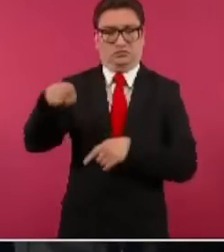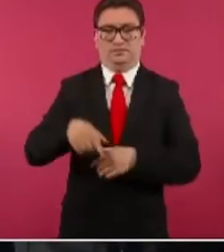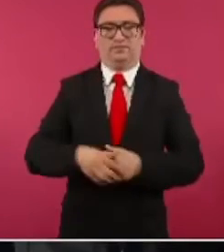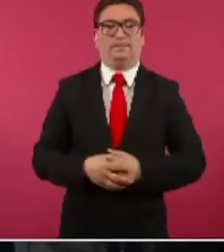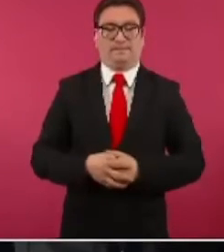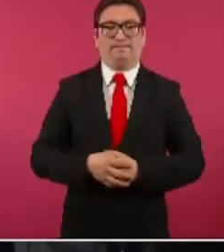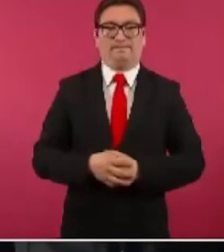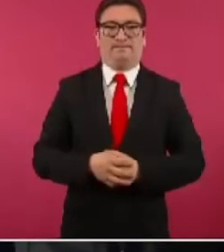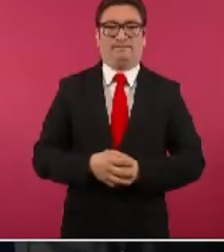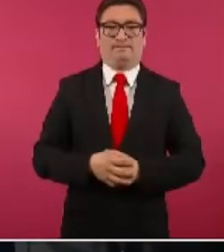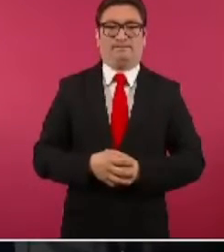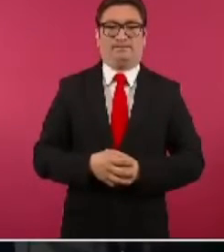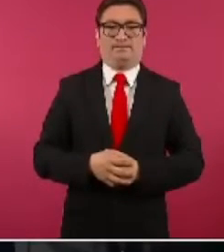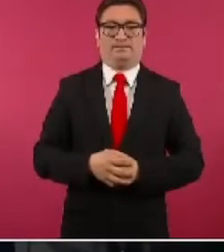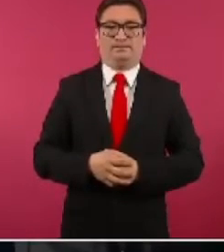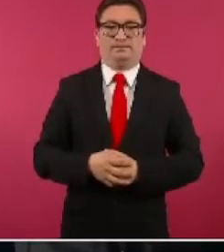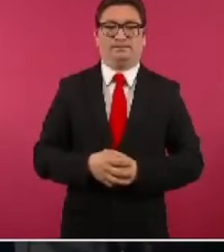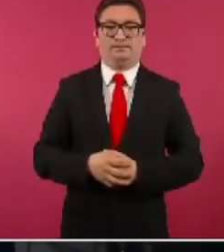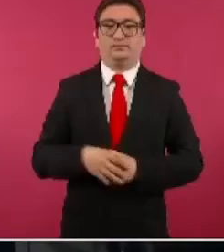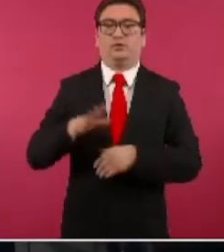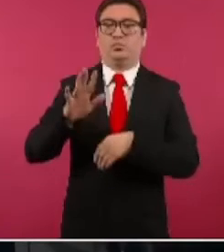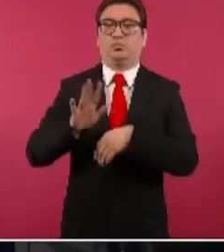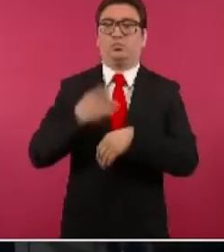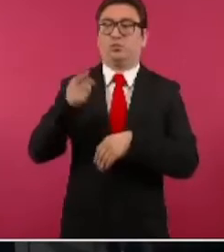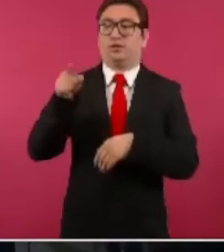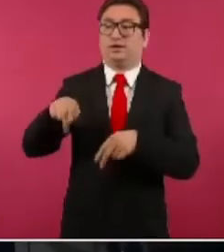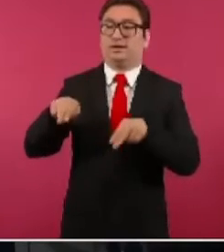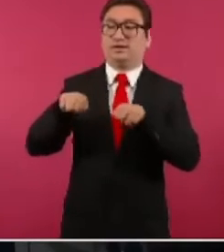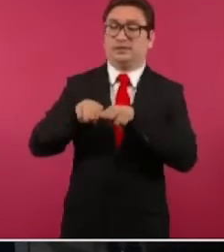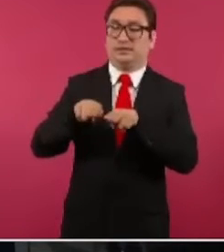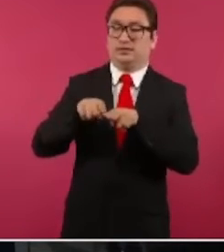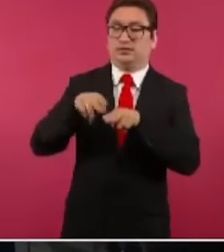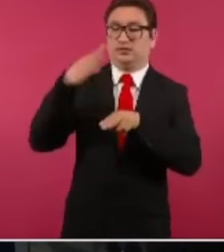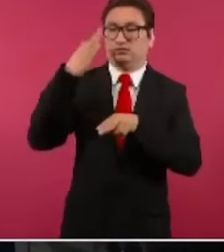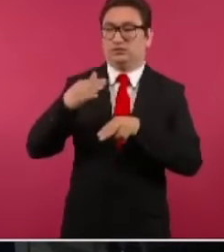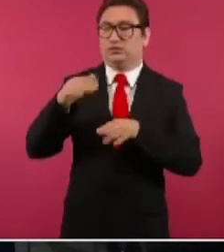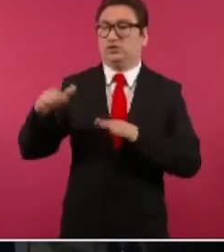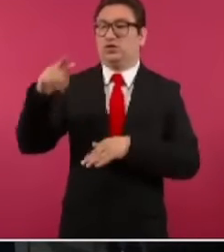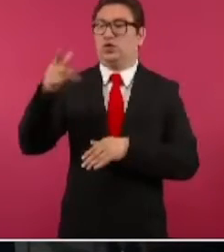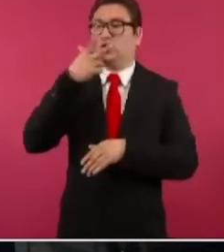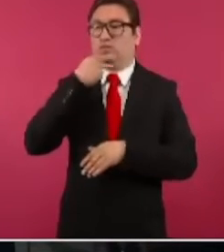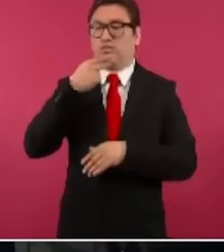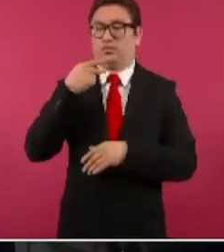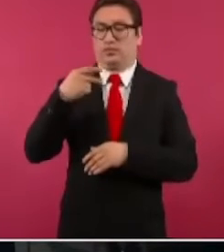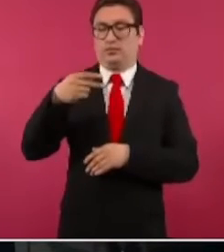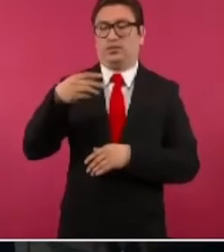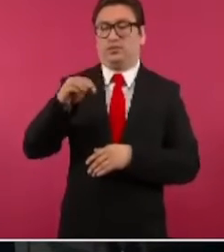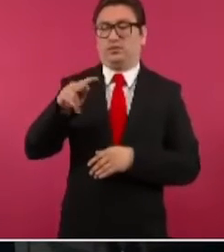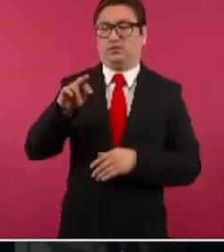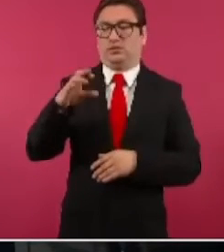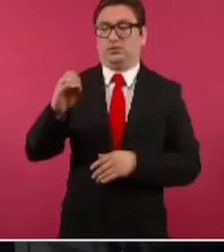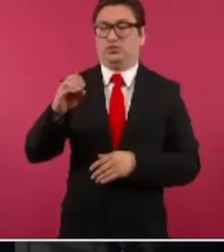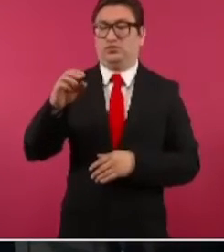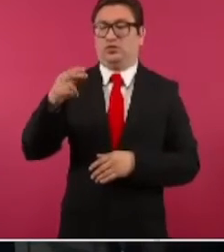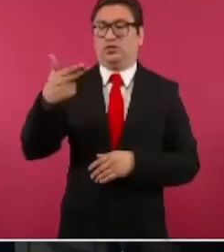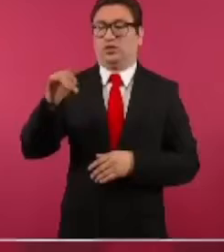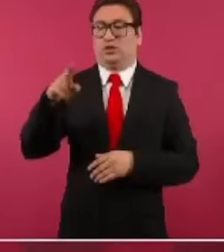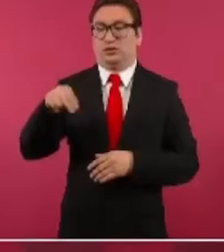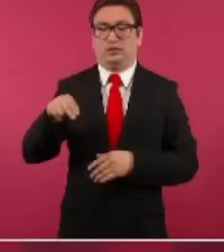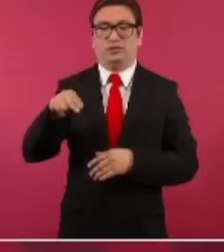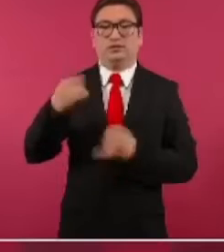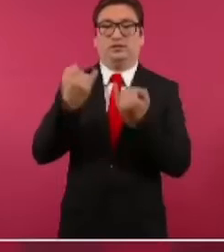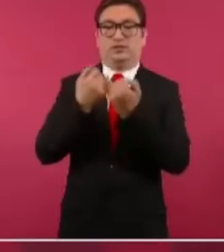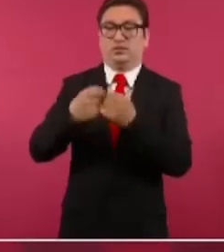porque es nieto del maestro Han y nieto de González, el